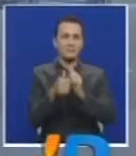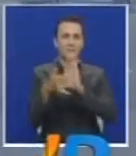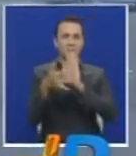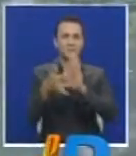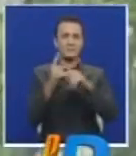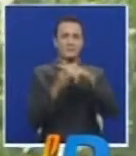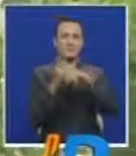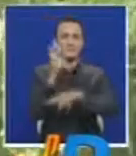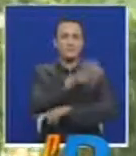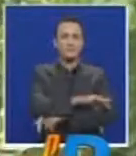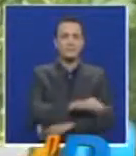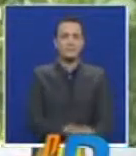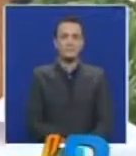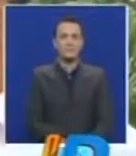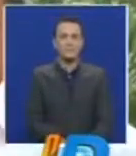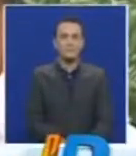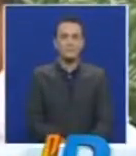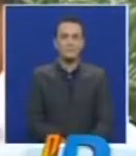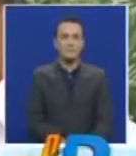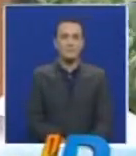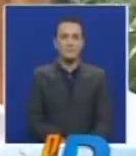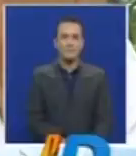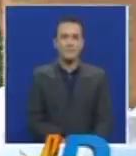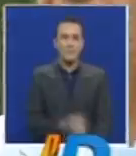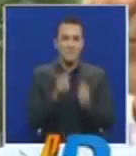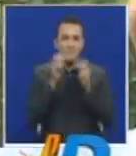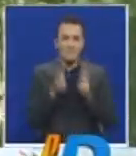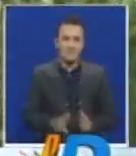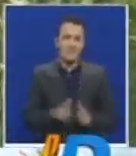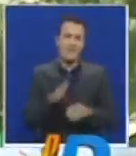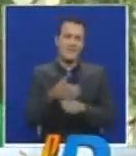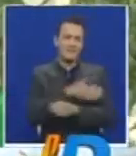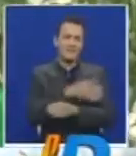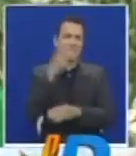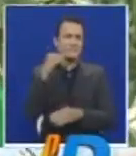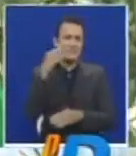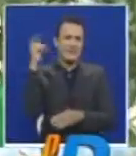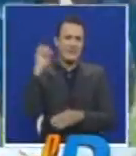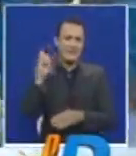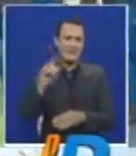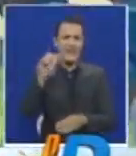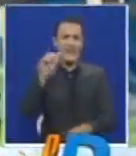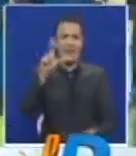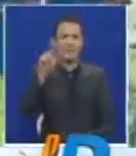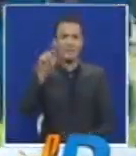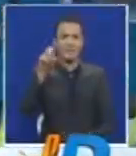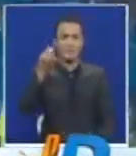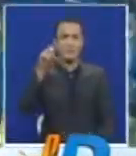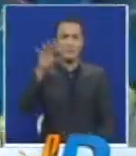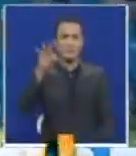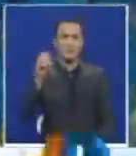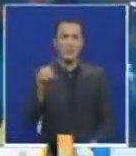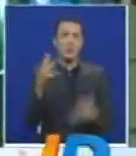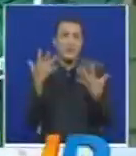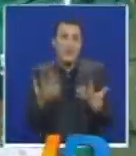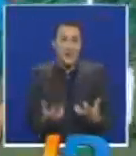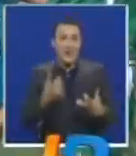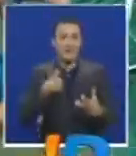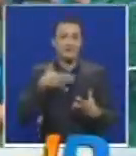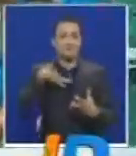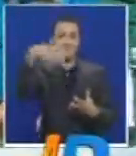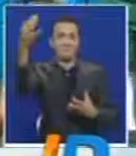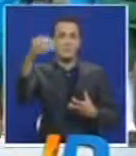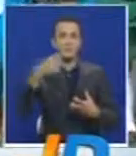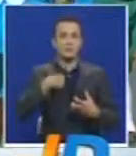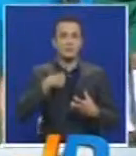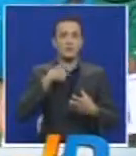Pacífico. Una plancha de veteranos comandada por el expresidente de la institución, Alfonso Muñoz, aspira a regir los destinos del Deportivo Cali entre el